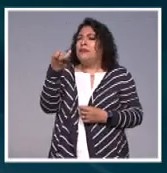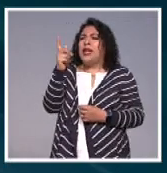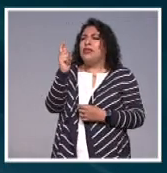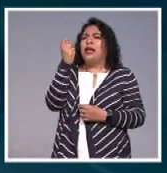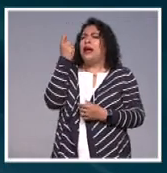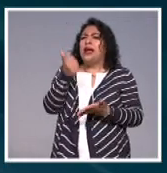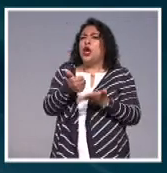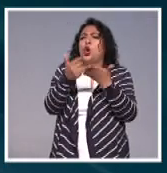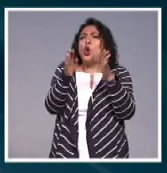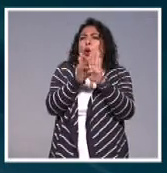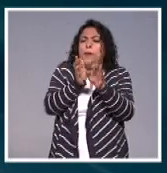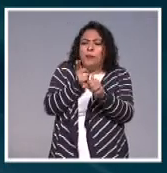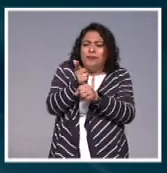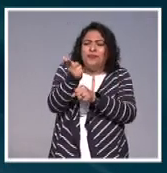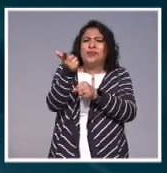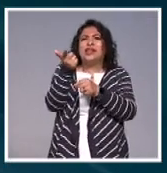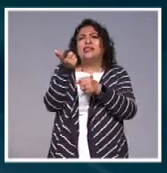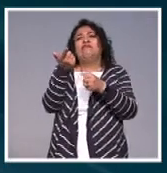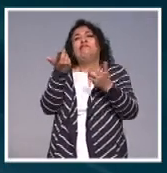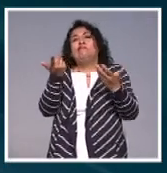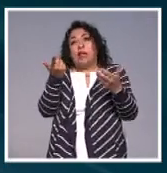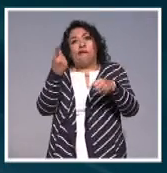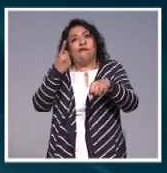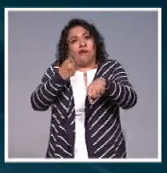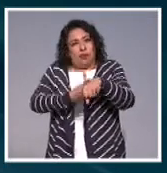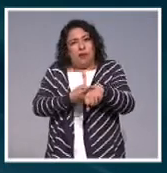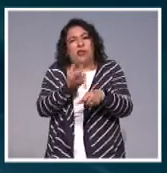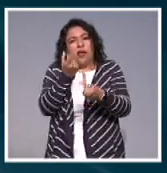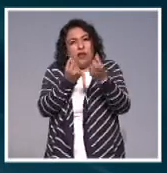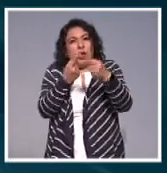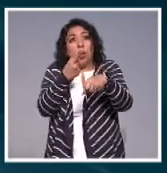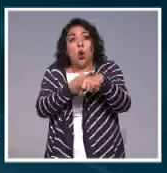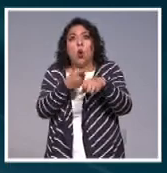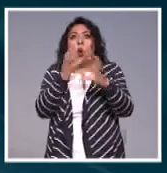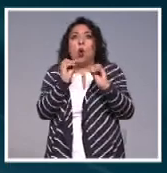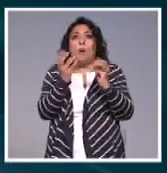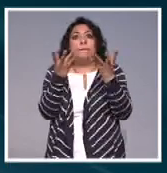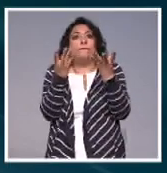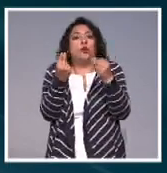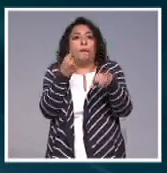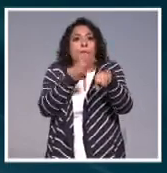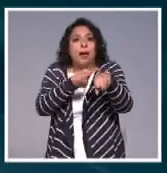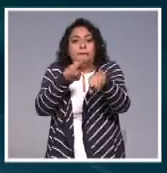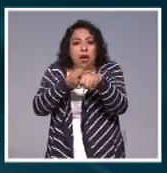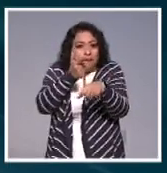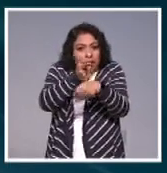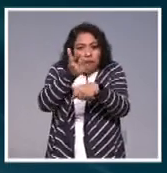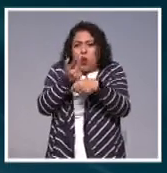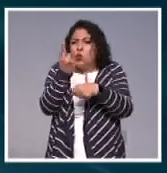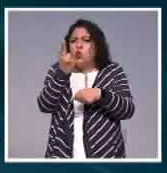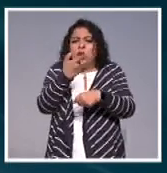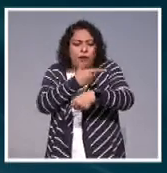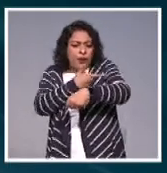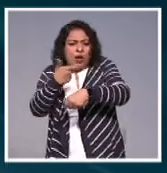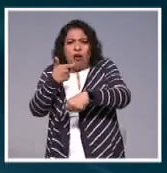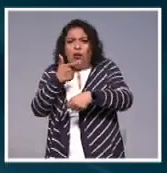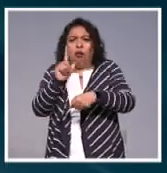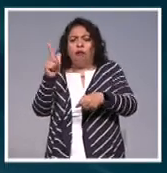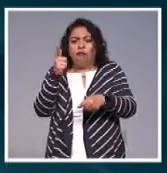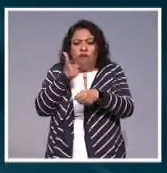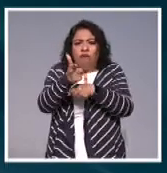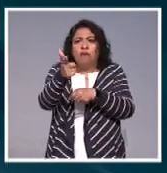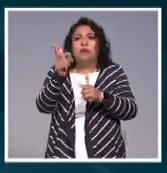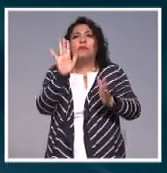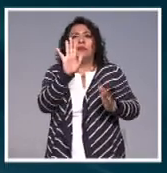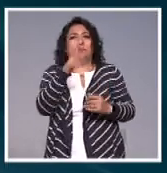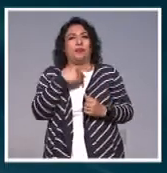va a permitir detectar algunos padecimientos o muchos padecimientos con una sola prueba?